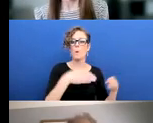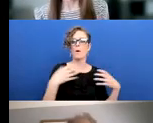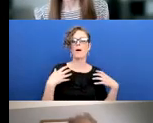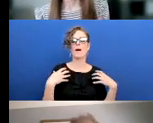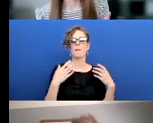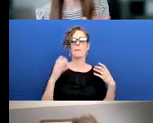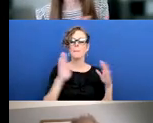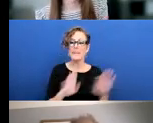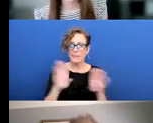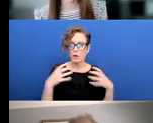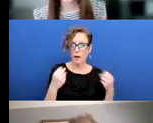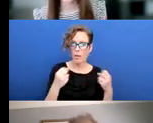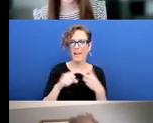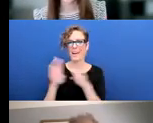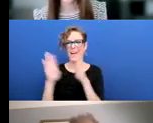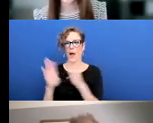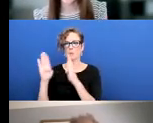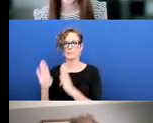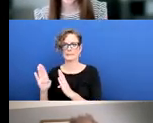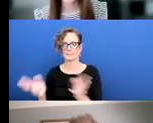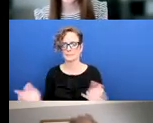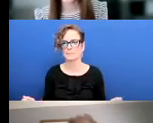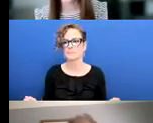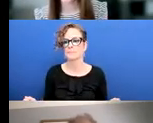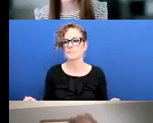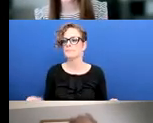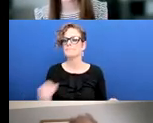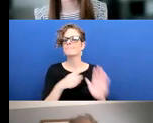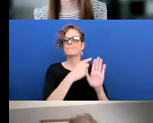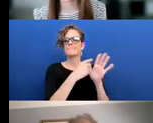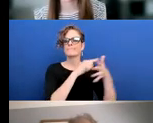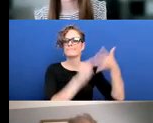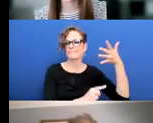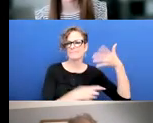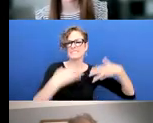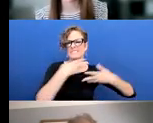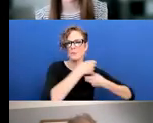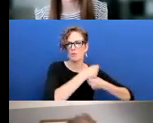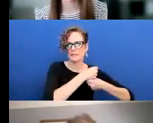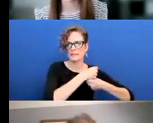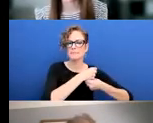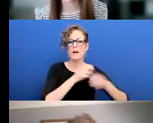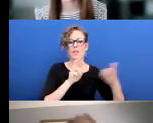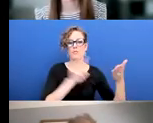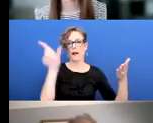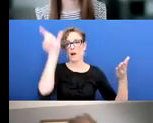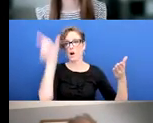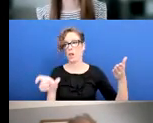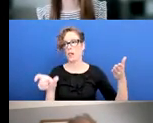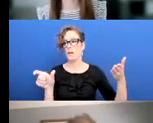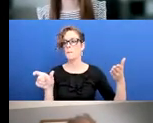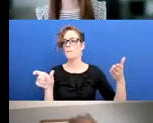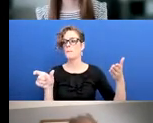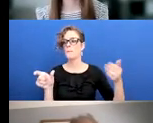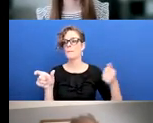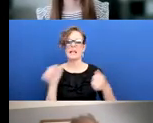salud mental, salud de comportamiento. Este es un resumen pequeño. En la